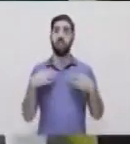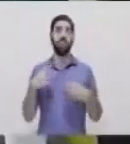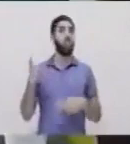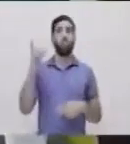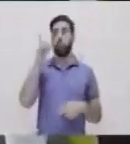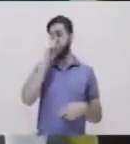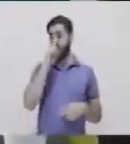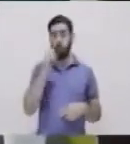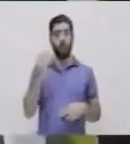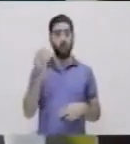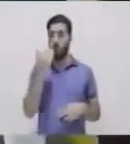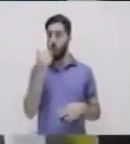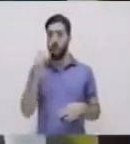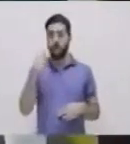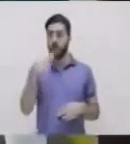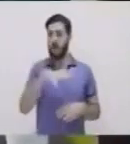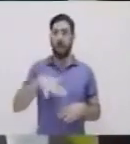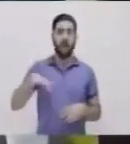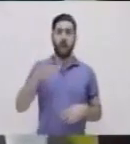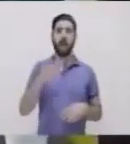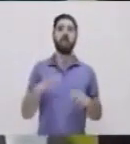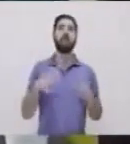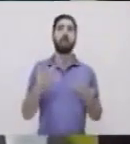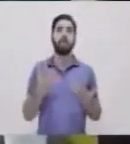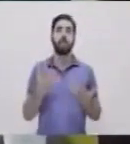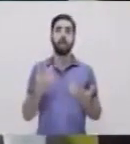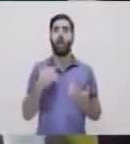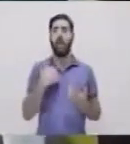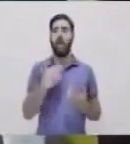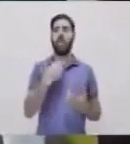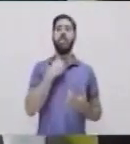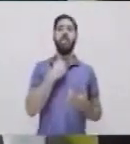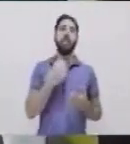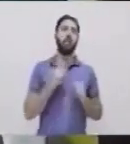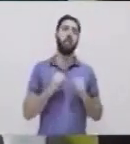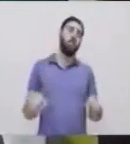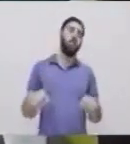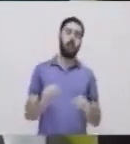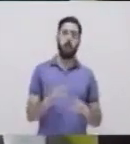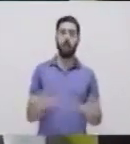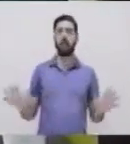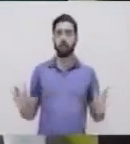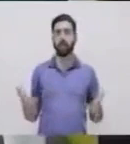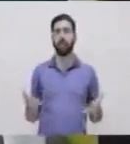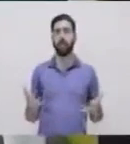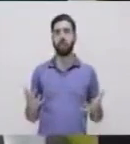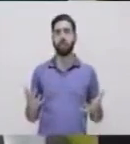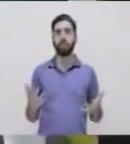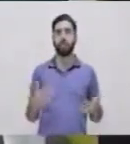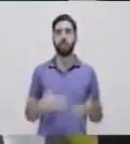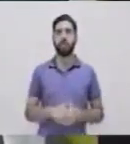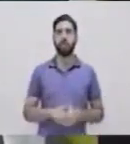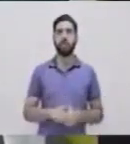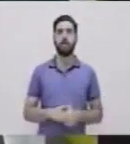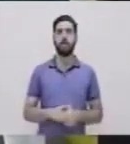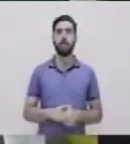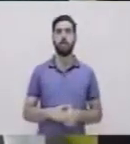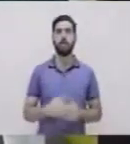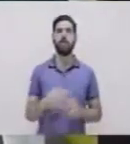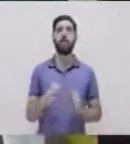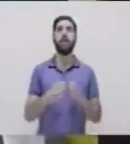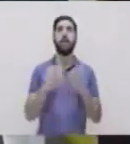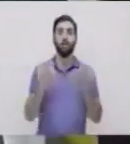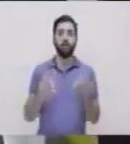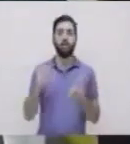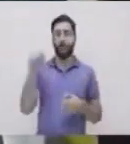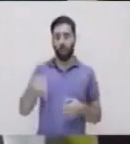Pero si no le permite adecuarse al sistema, sencillamente está condenada a morir. Entonces, en ese momento se dice